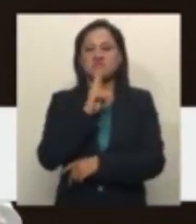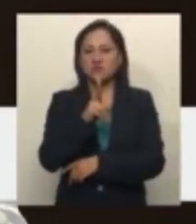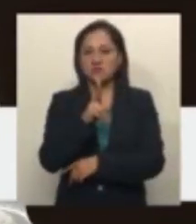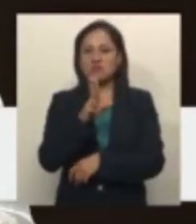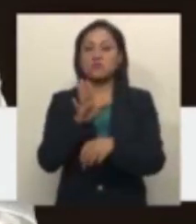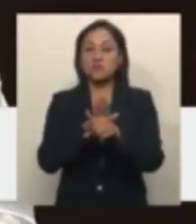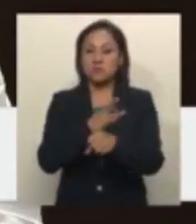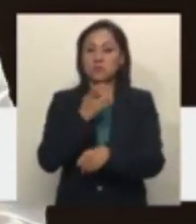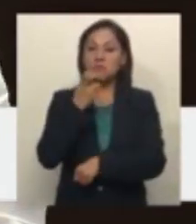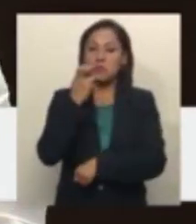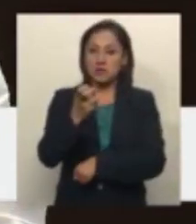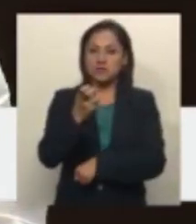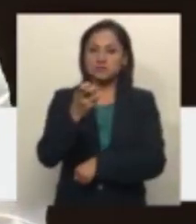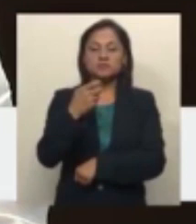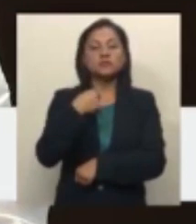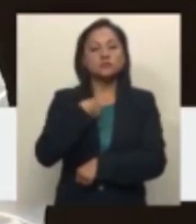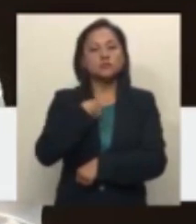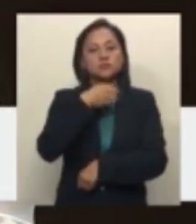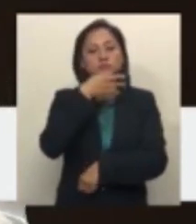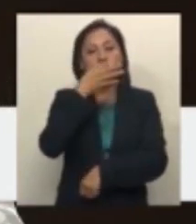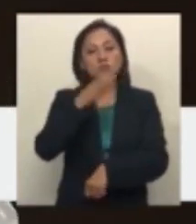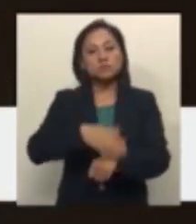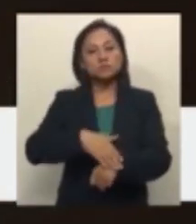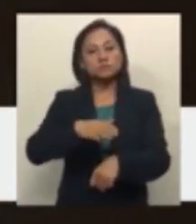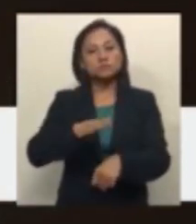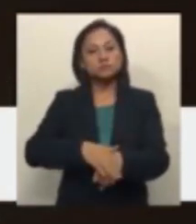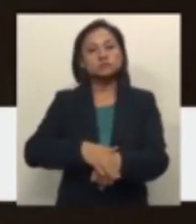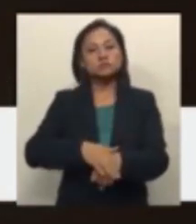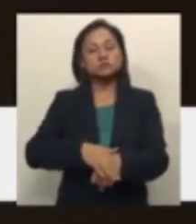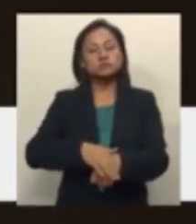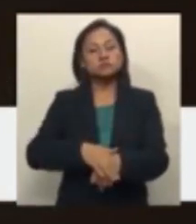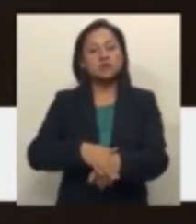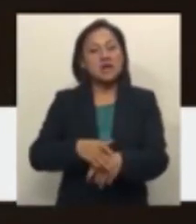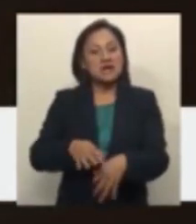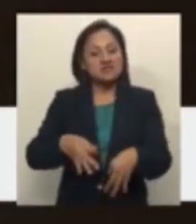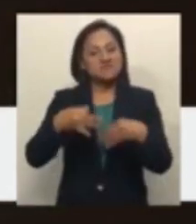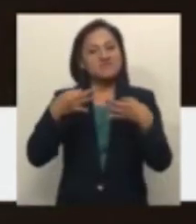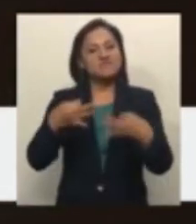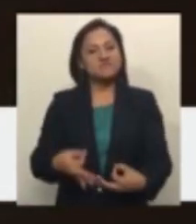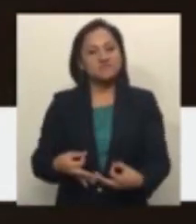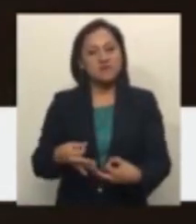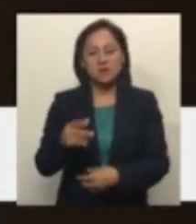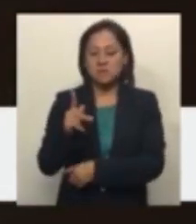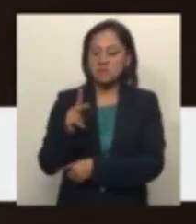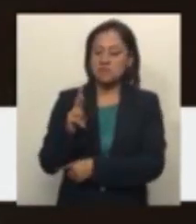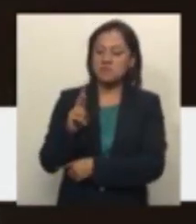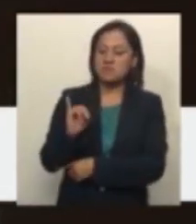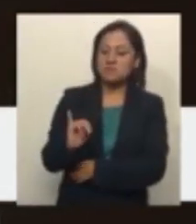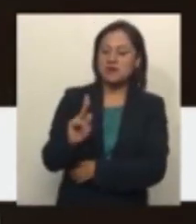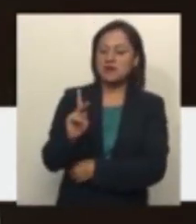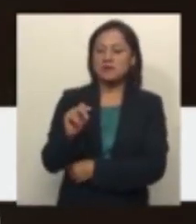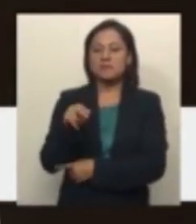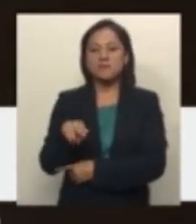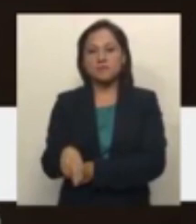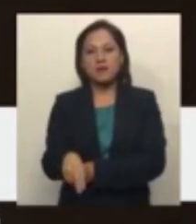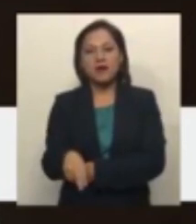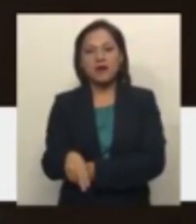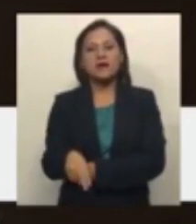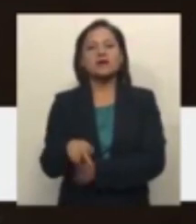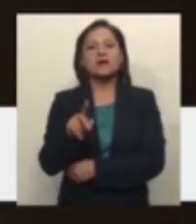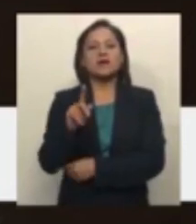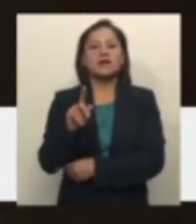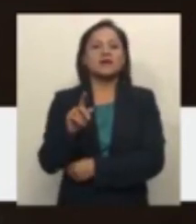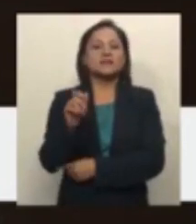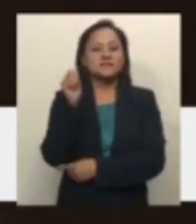un timbre de dignidad que el PRI, el PAN, Forever 21 y Movimiento Ciudadano no